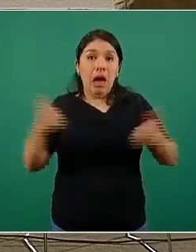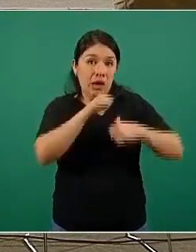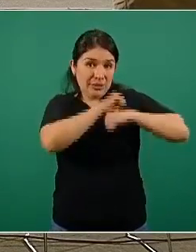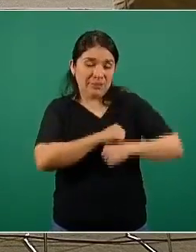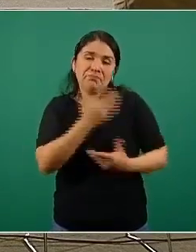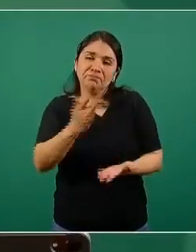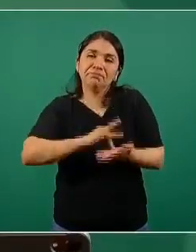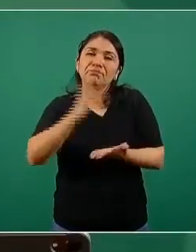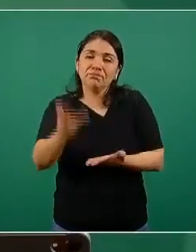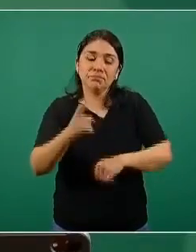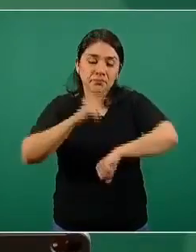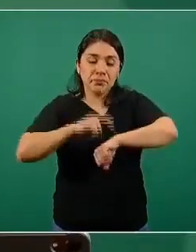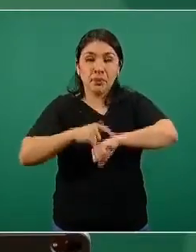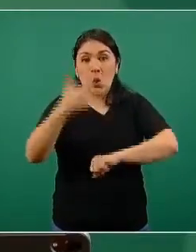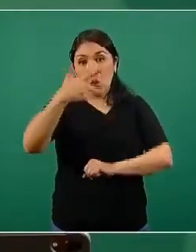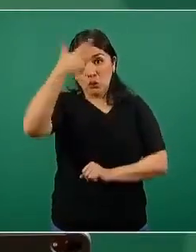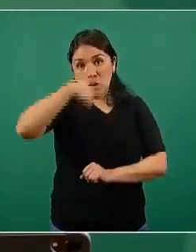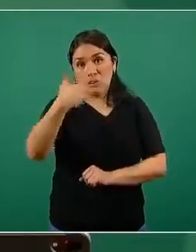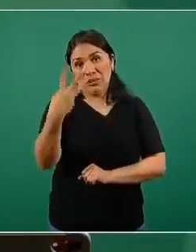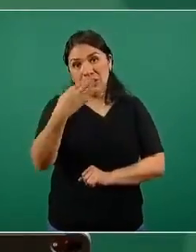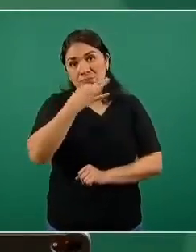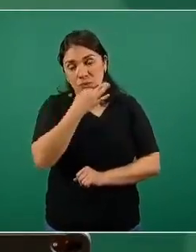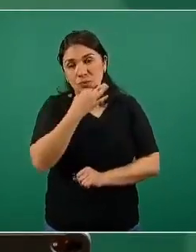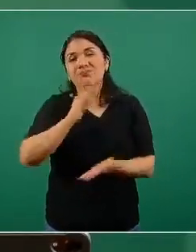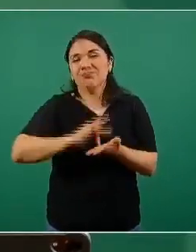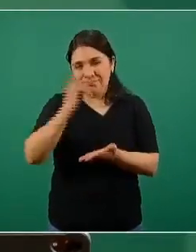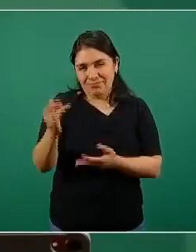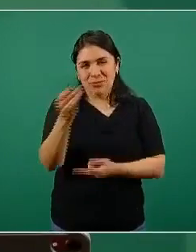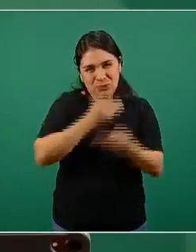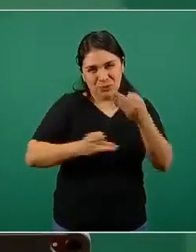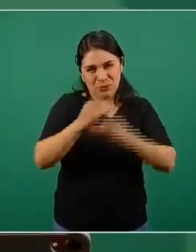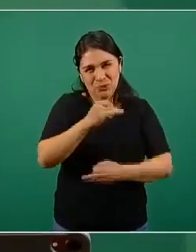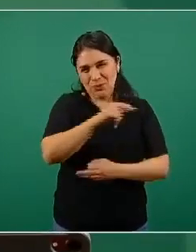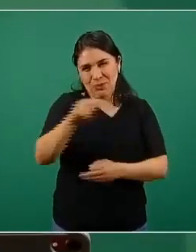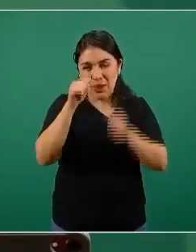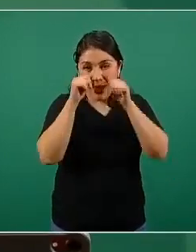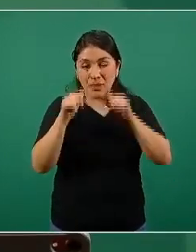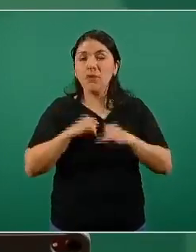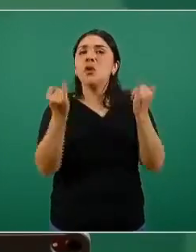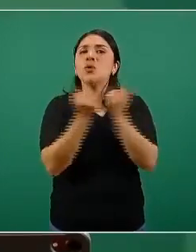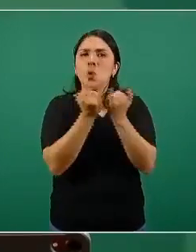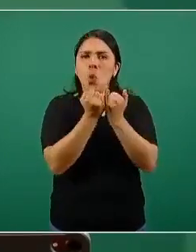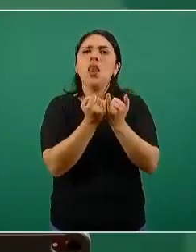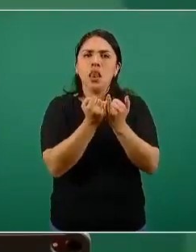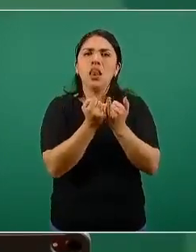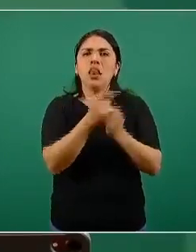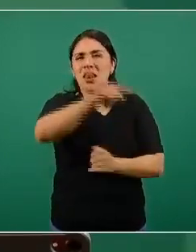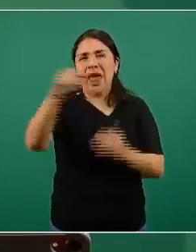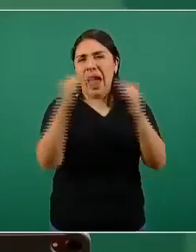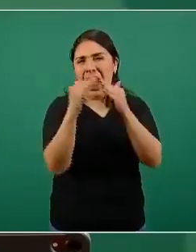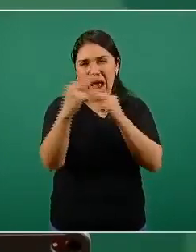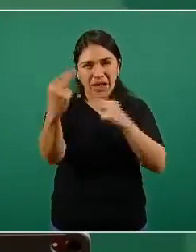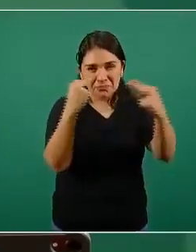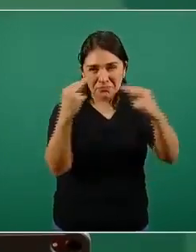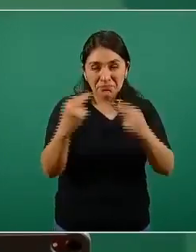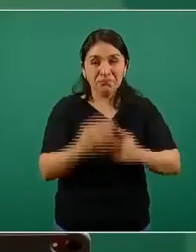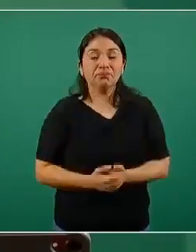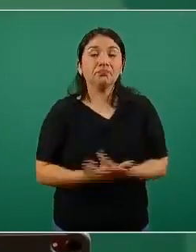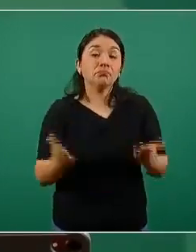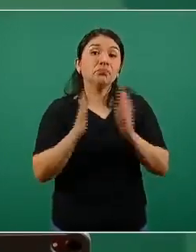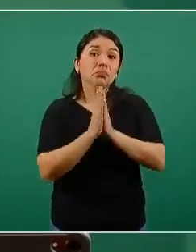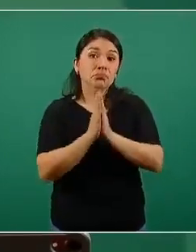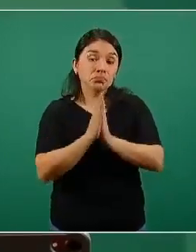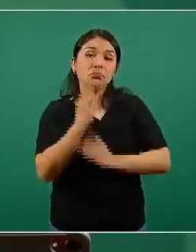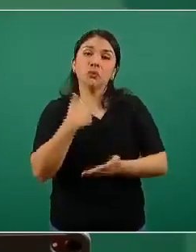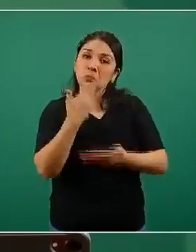muchas gracias, son las 8:03, les agradezco mucho a todas y todos, también en casa y les